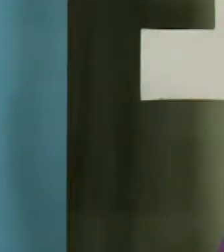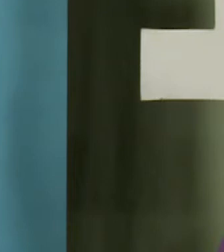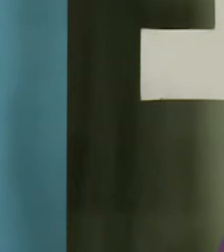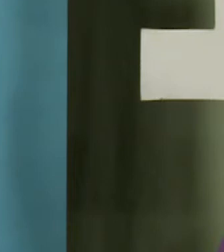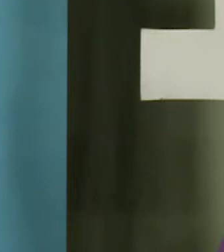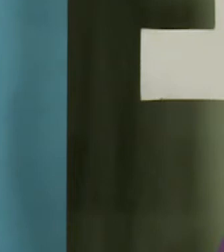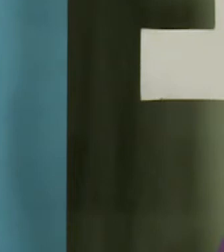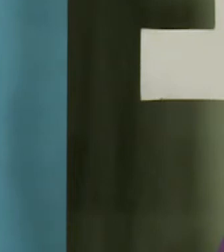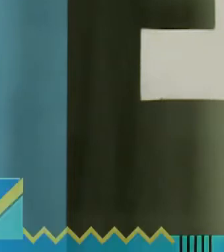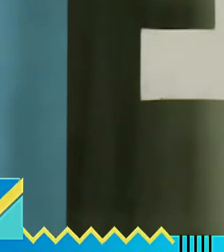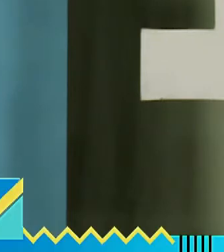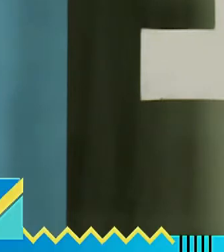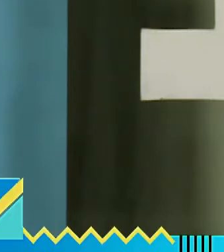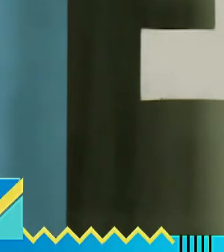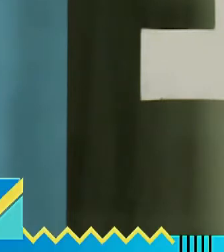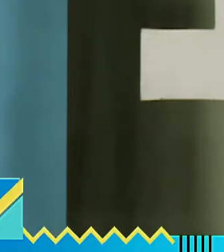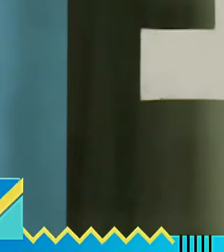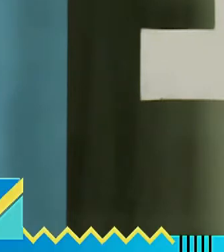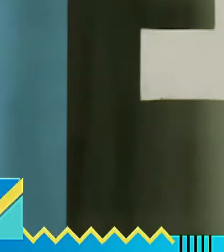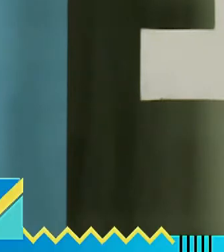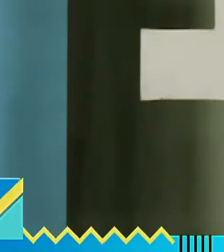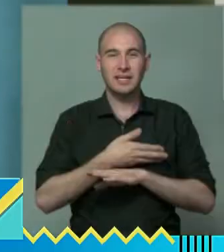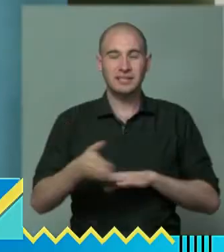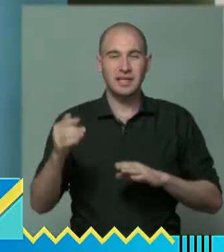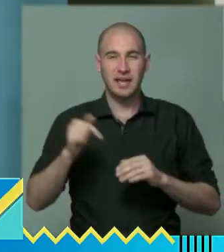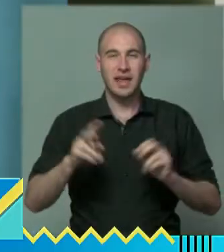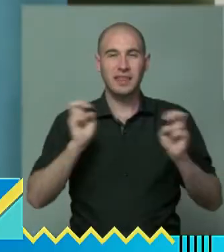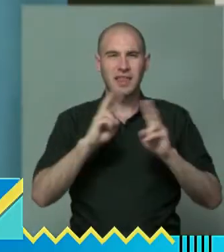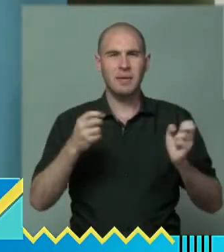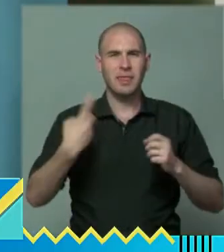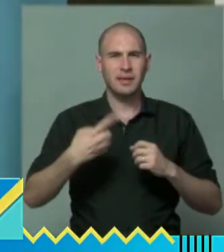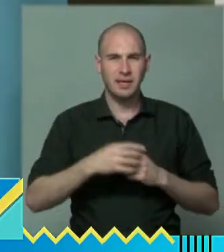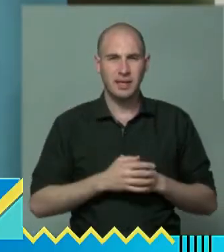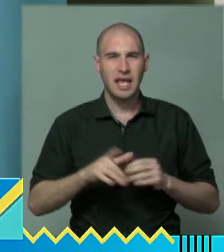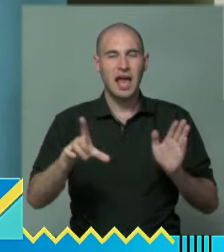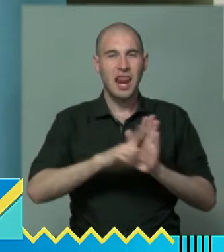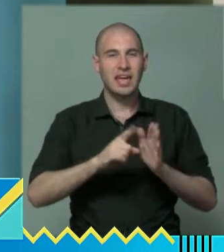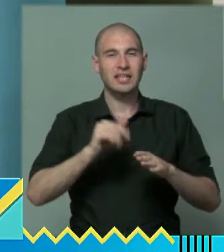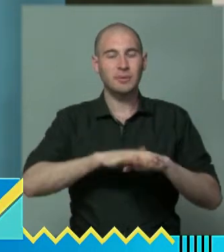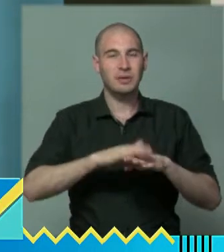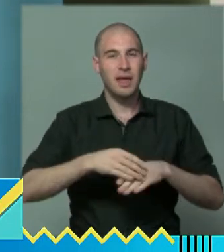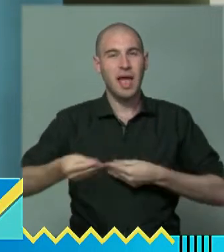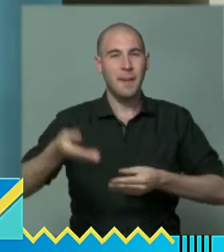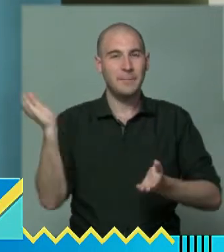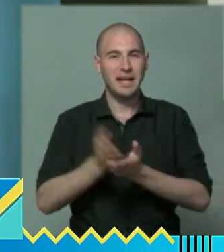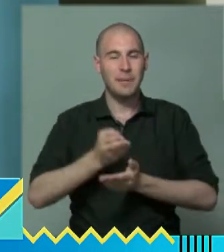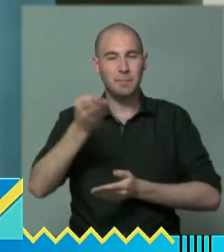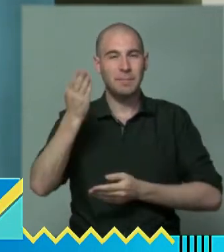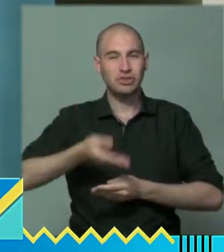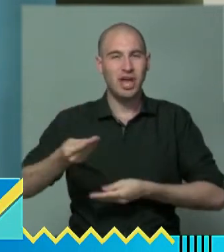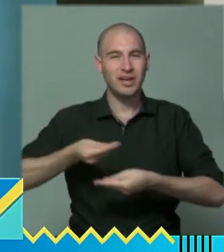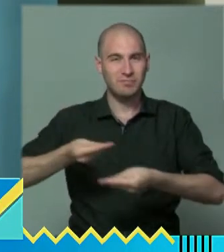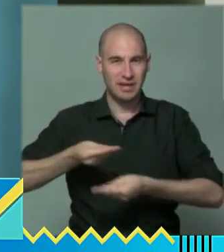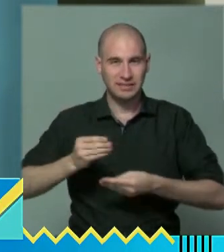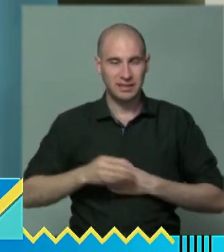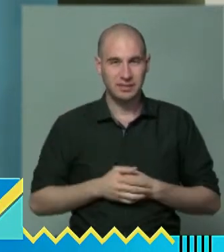Segundo bloque de Distintos Parecidos y continuamos justamente con el tema, lo que tiene que ver con la ley de responsabilidad penal de personas